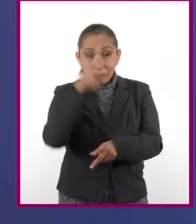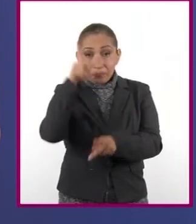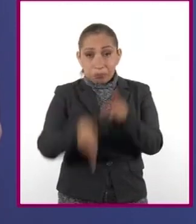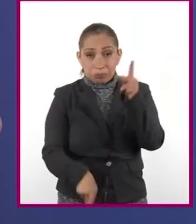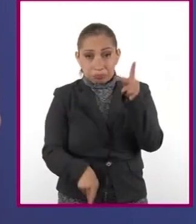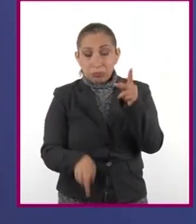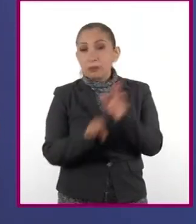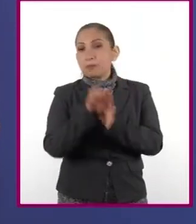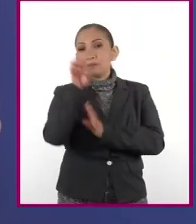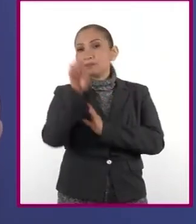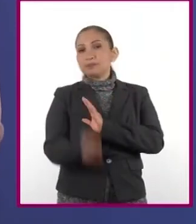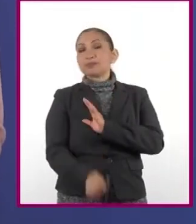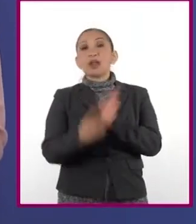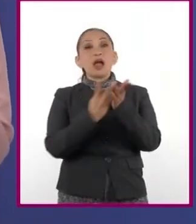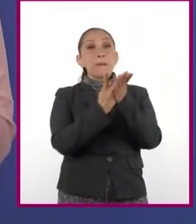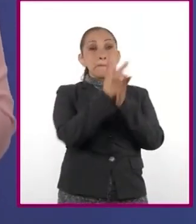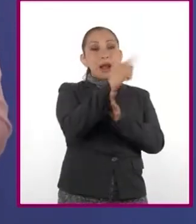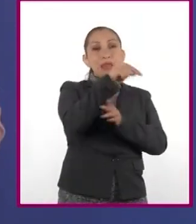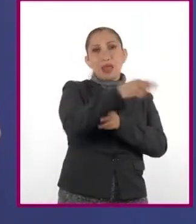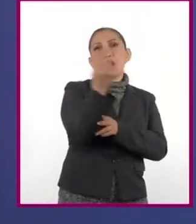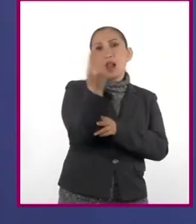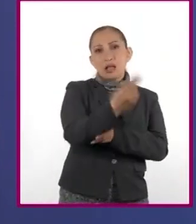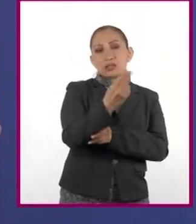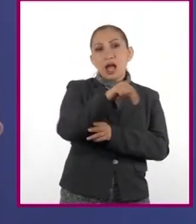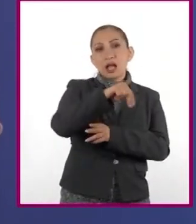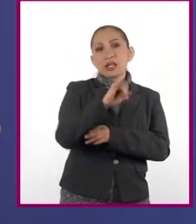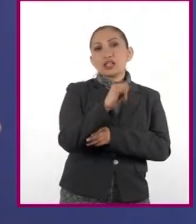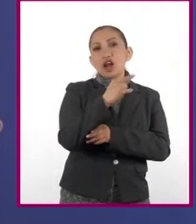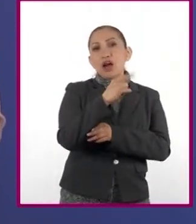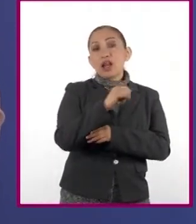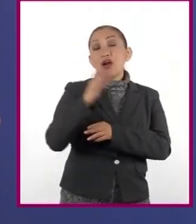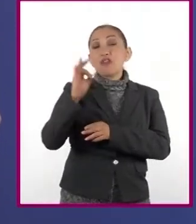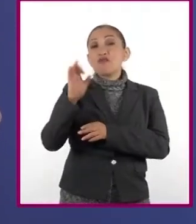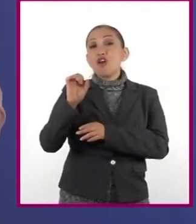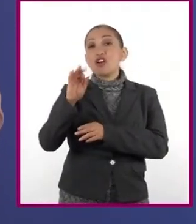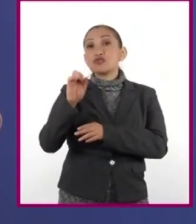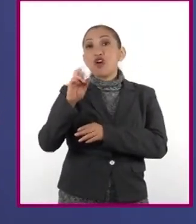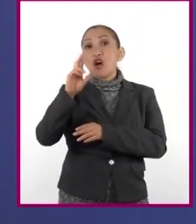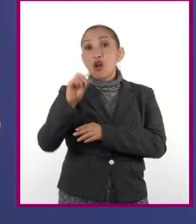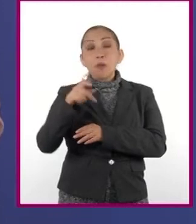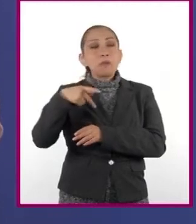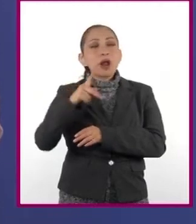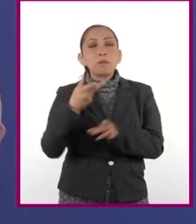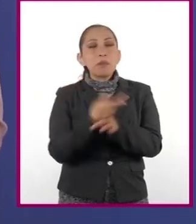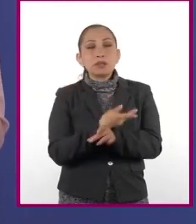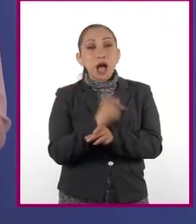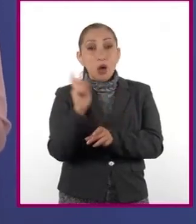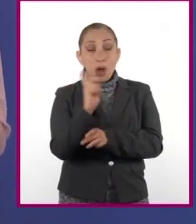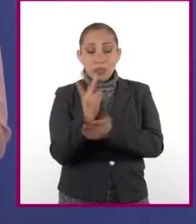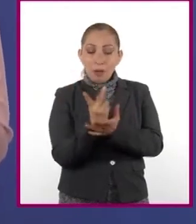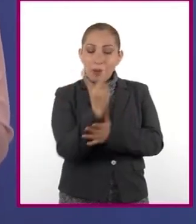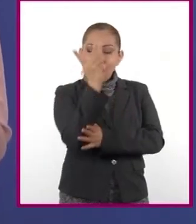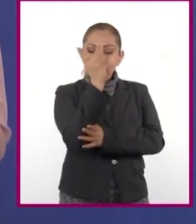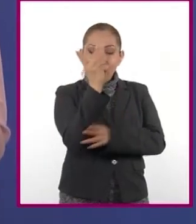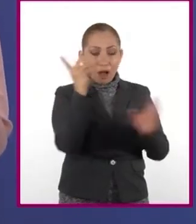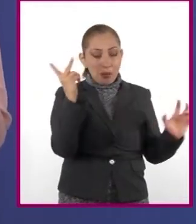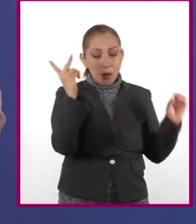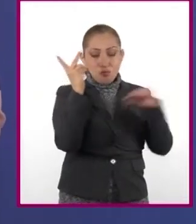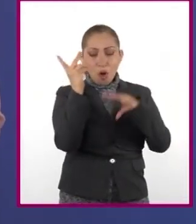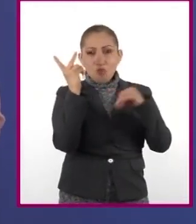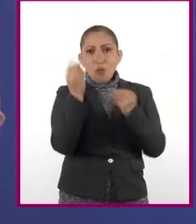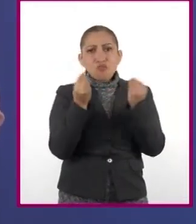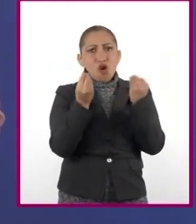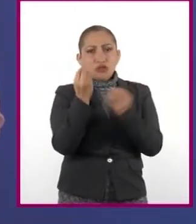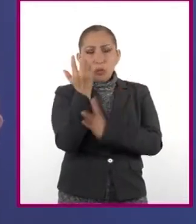Por ejemplo, las plantas requieren nitrógeno y fósforo, pero cuando estos se suministran en exceso,